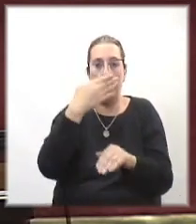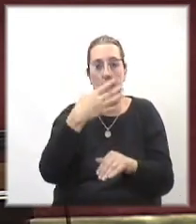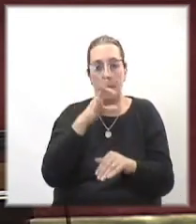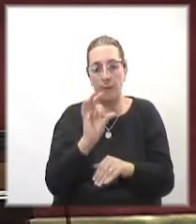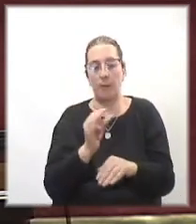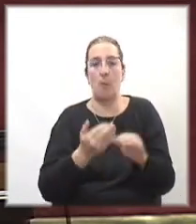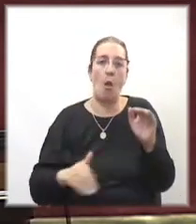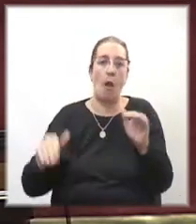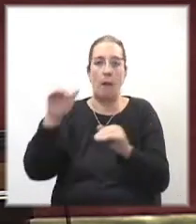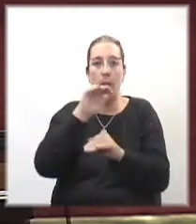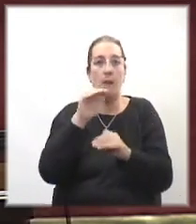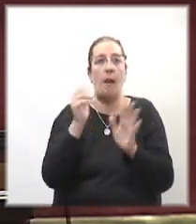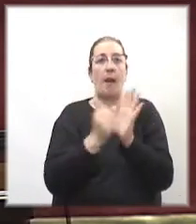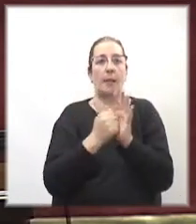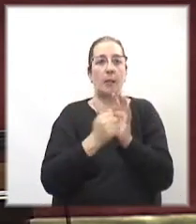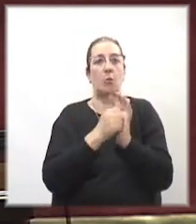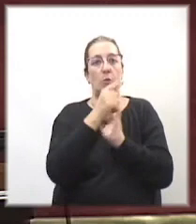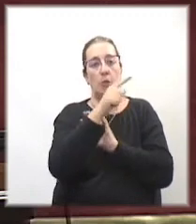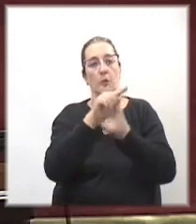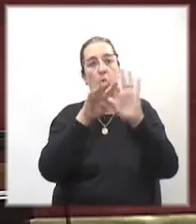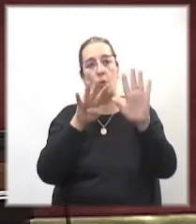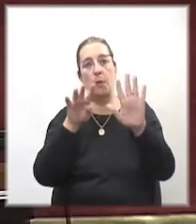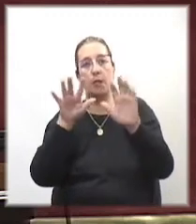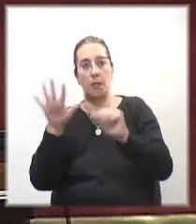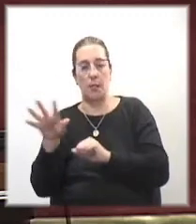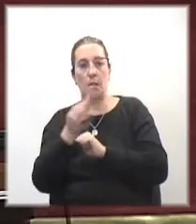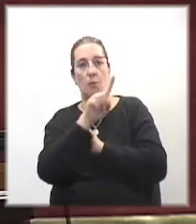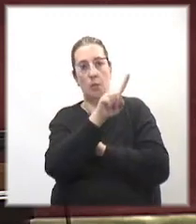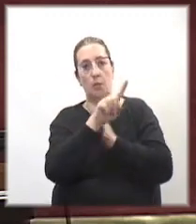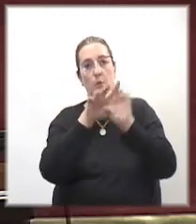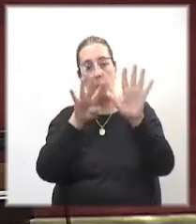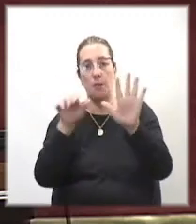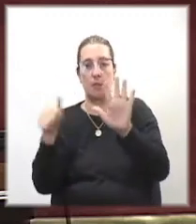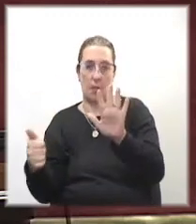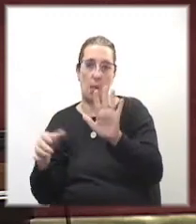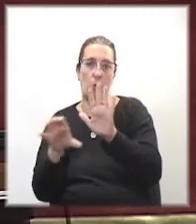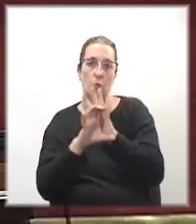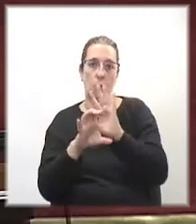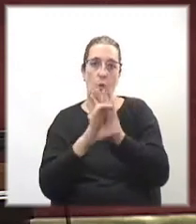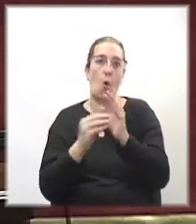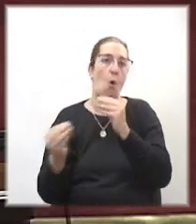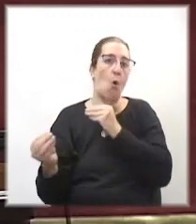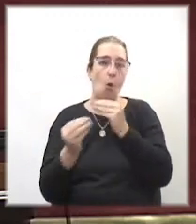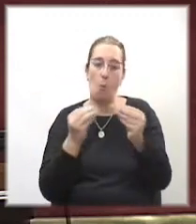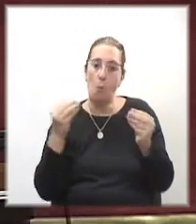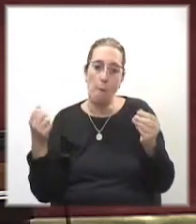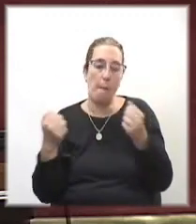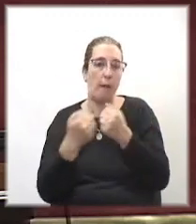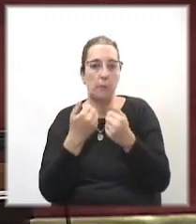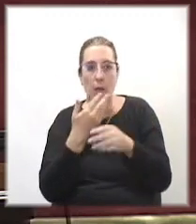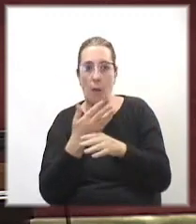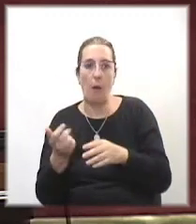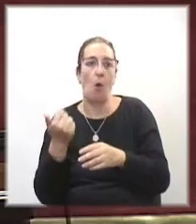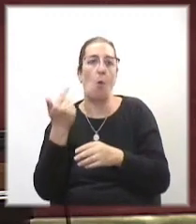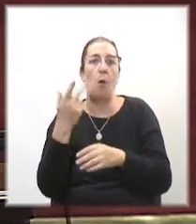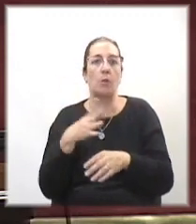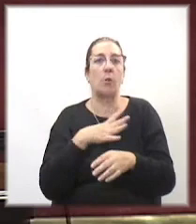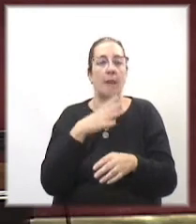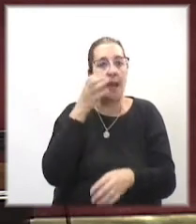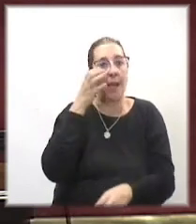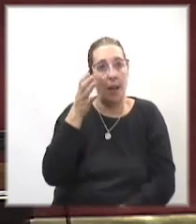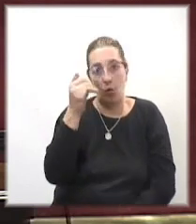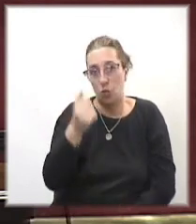artículo 195 y 196 de la Constitución de la República, cómo era que impactaba o no, cuánto había de riesgo o